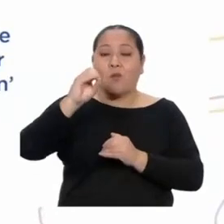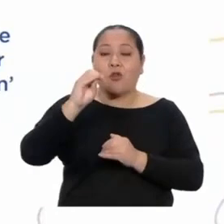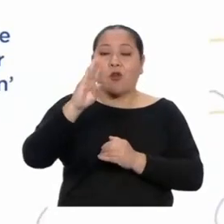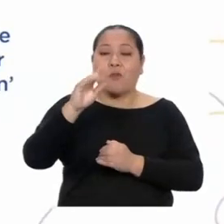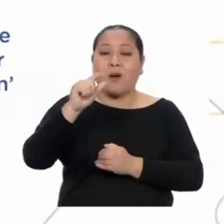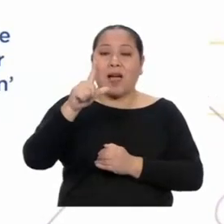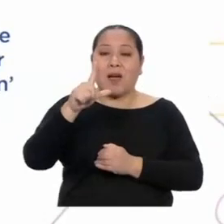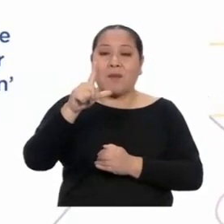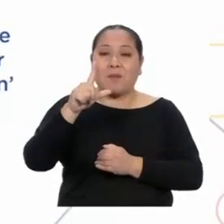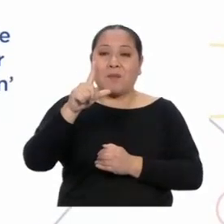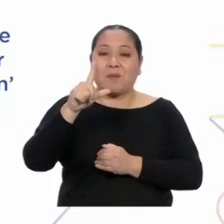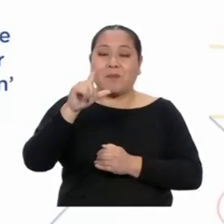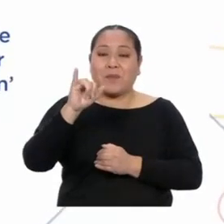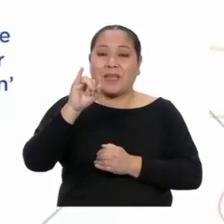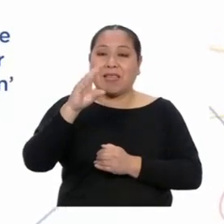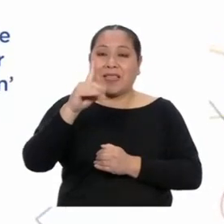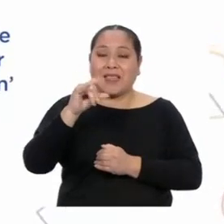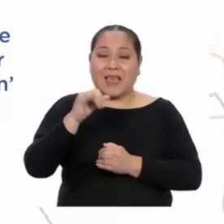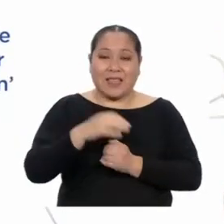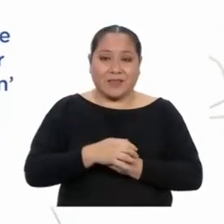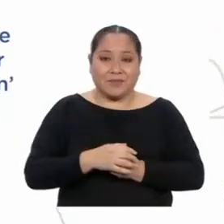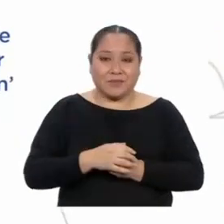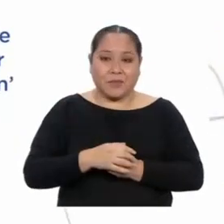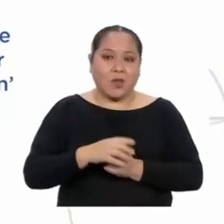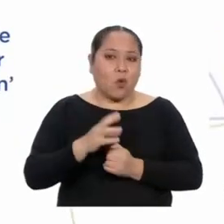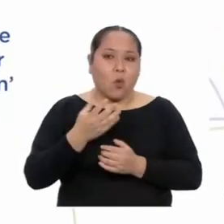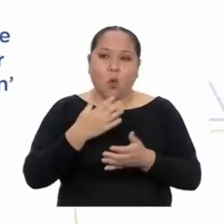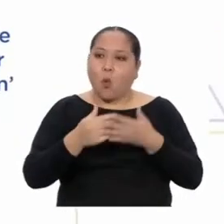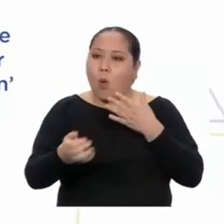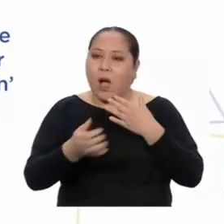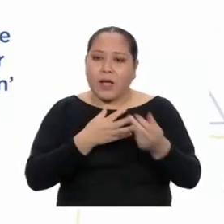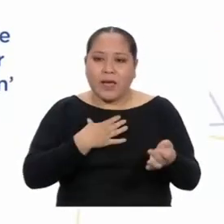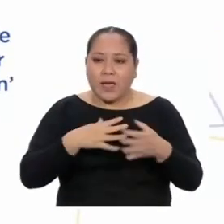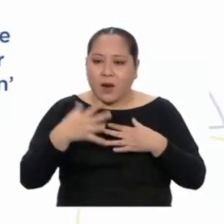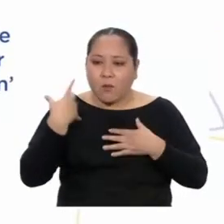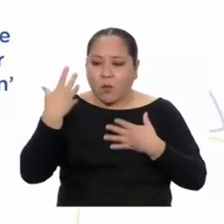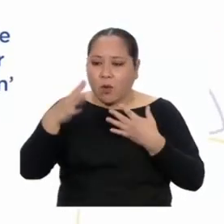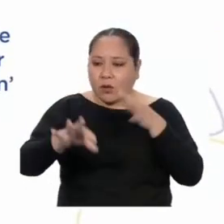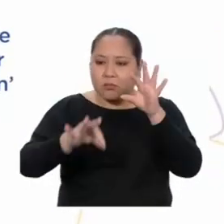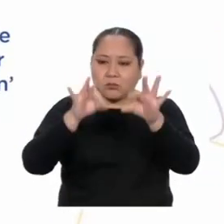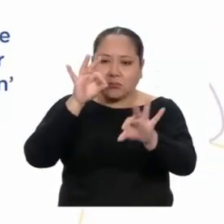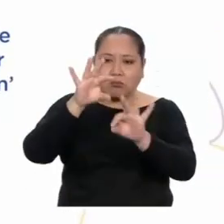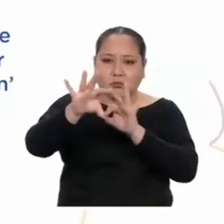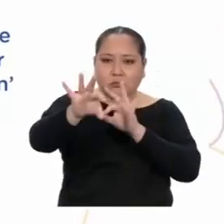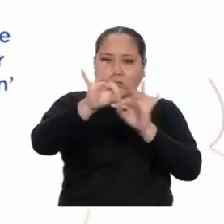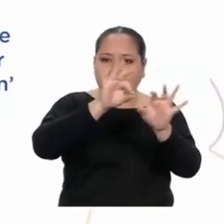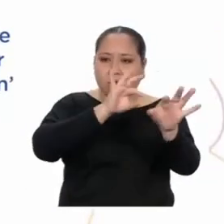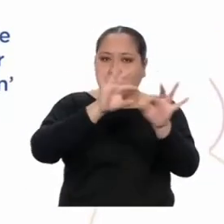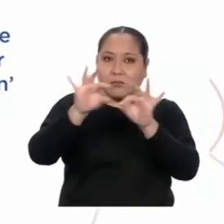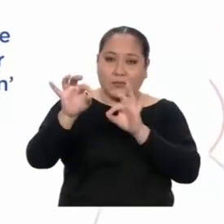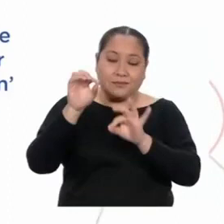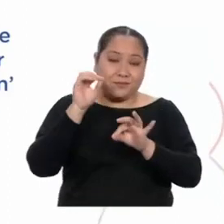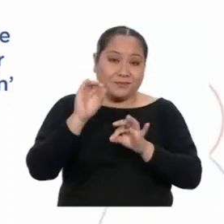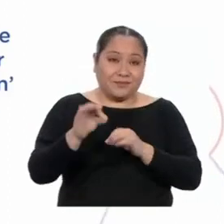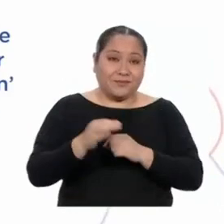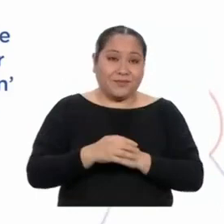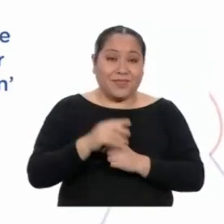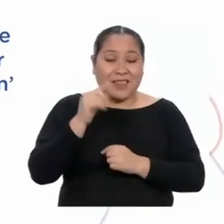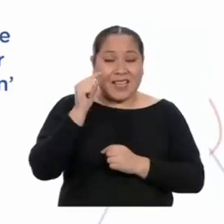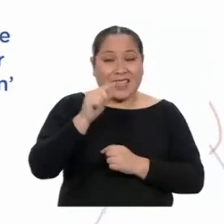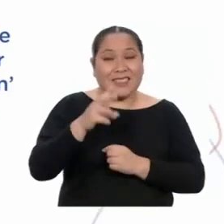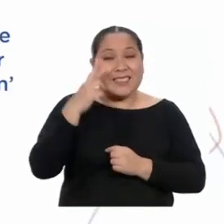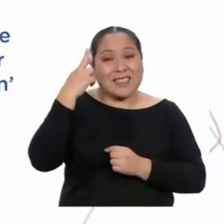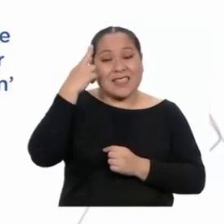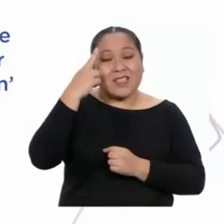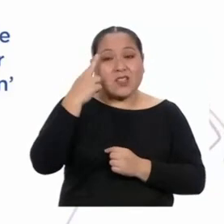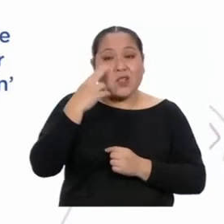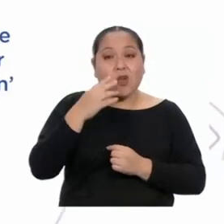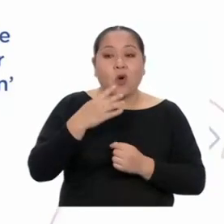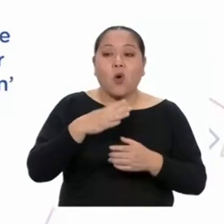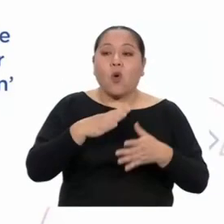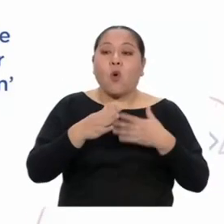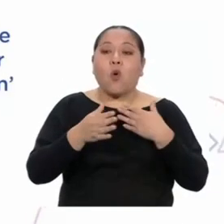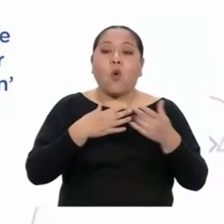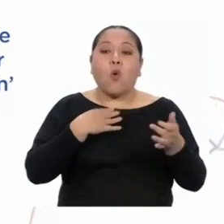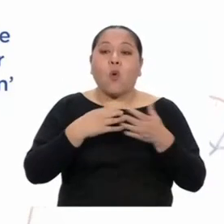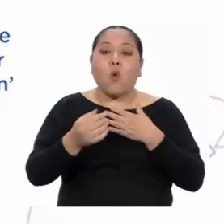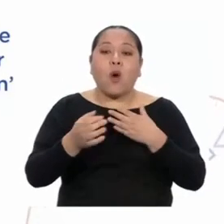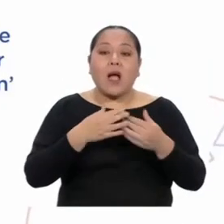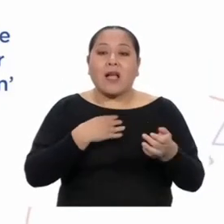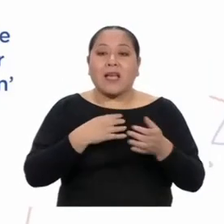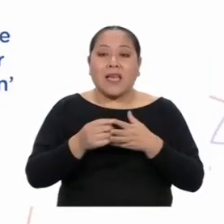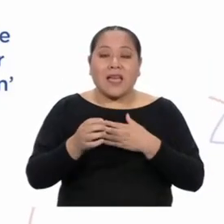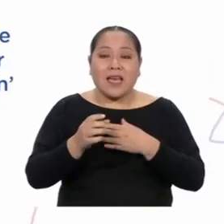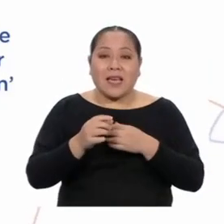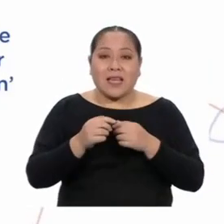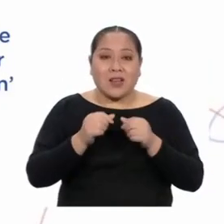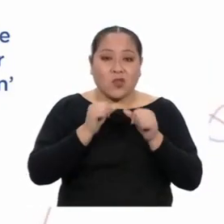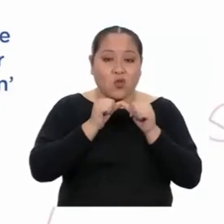misma probabilidad de ser elegidos para formar parte de una muestra. Y por eso mismo, todas las posibles muestras de tamaño